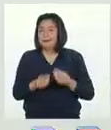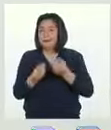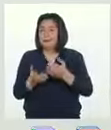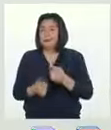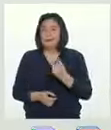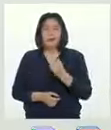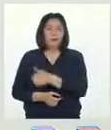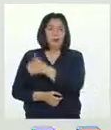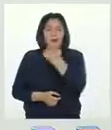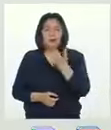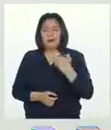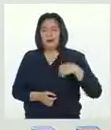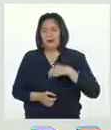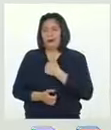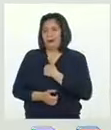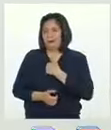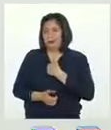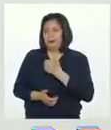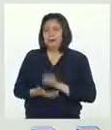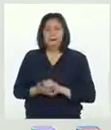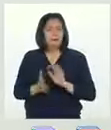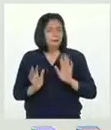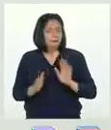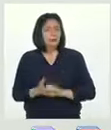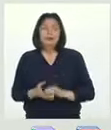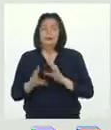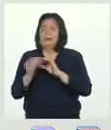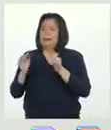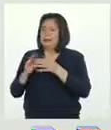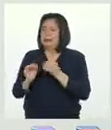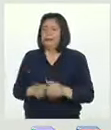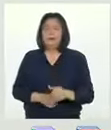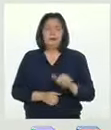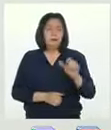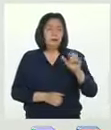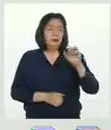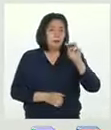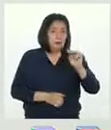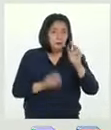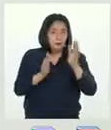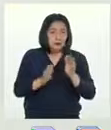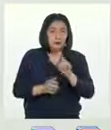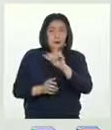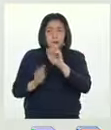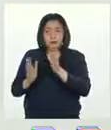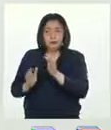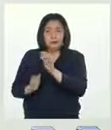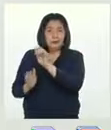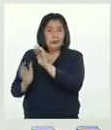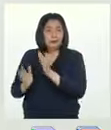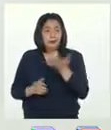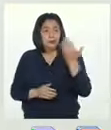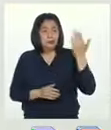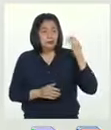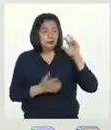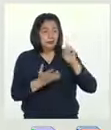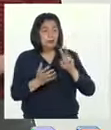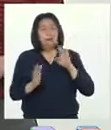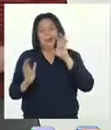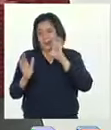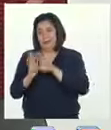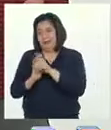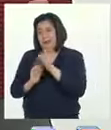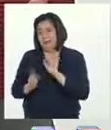otro para nosotros mismos. Los casos de María, Luis y Ana que hemos visto en programas anteriores nos servirán a manera de